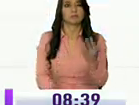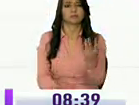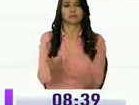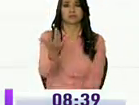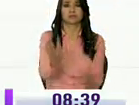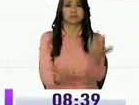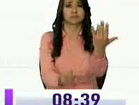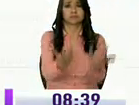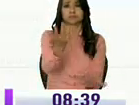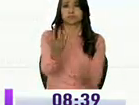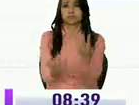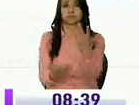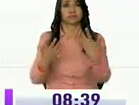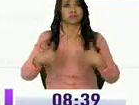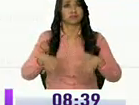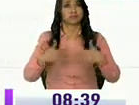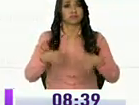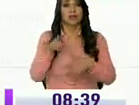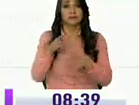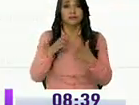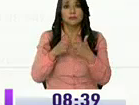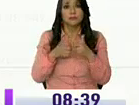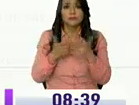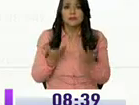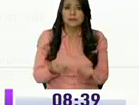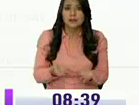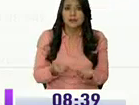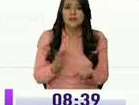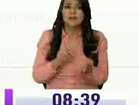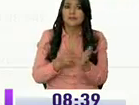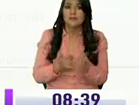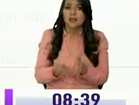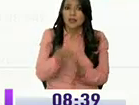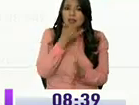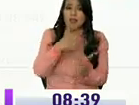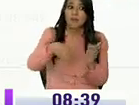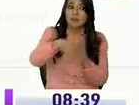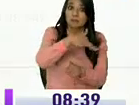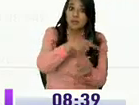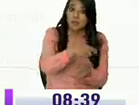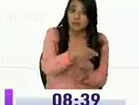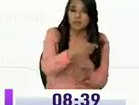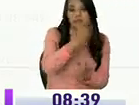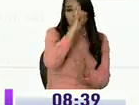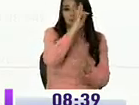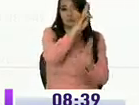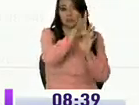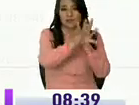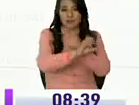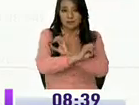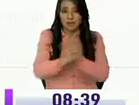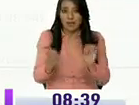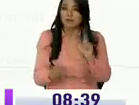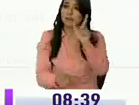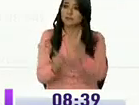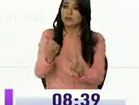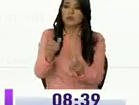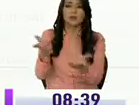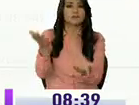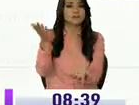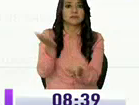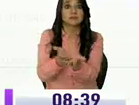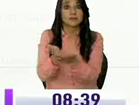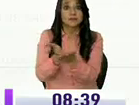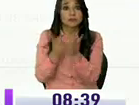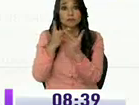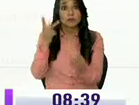quemando llantas. Y ese es el problema. Oye, ese es un delito ambiental, quemar llantas. Otro problema es la falta de conciencia. Y claro, sonreídos,